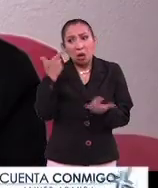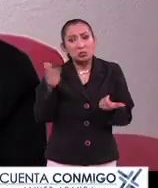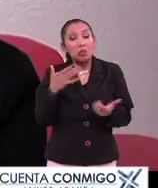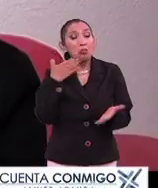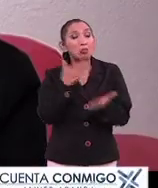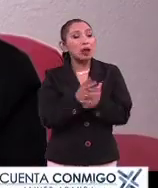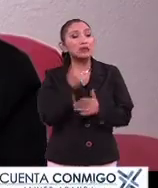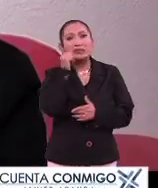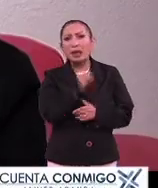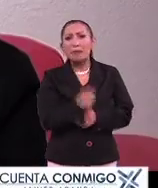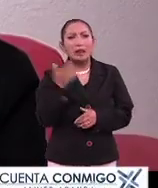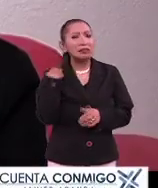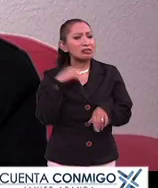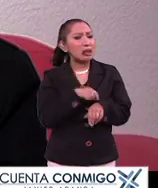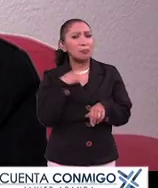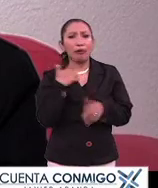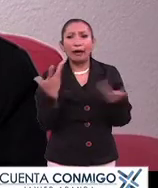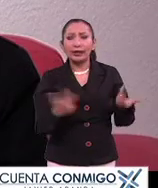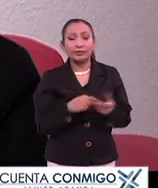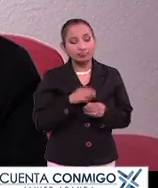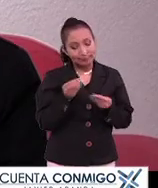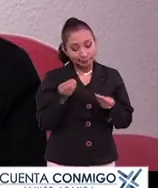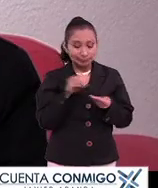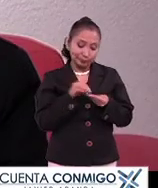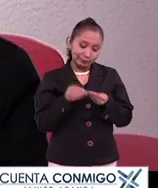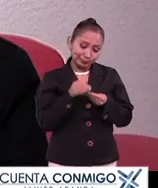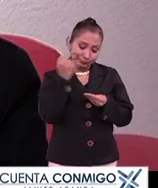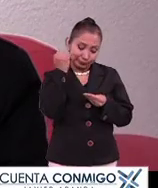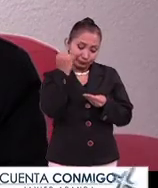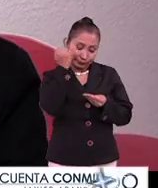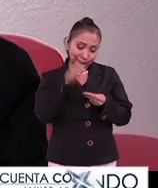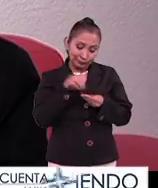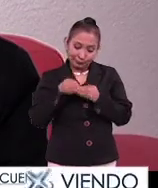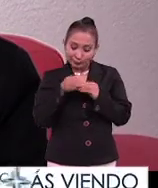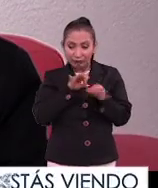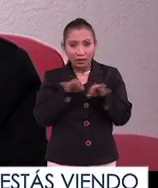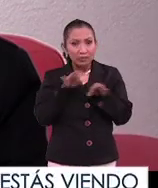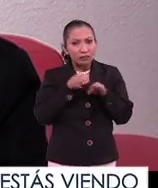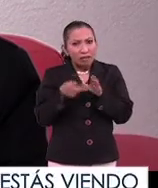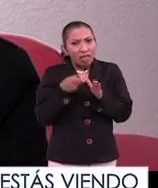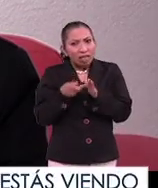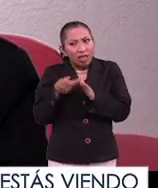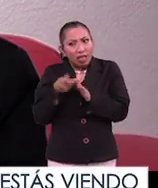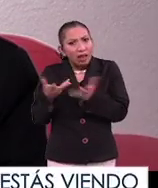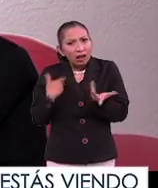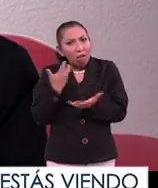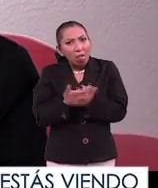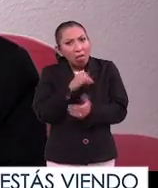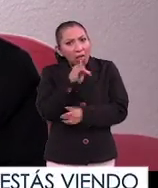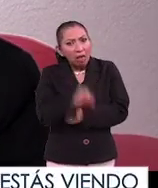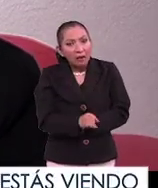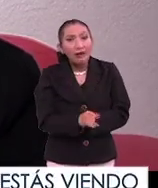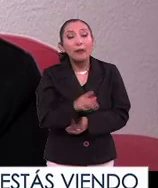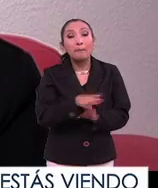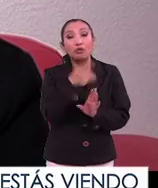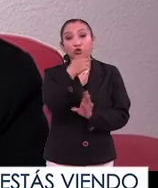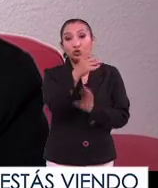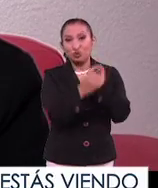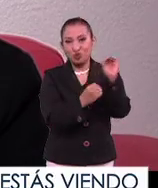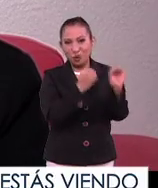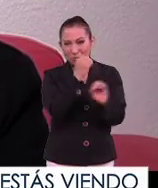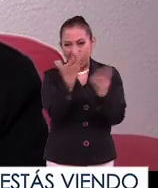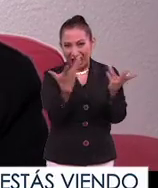sí, todo el tiempo está creando, está trabajando, ¿no? Y porque su